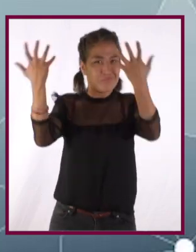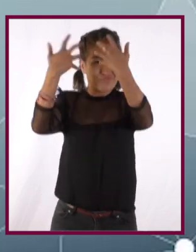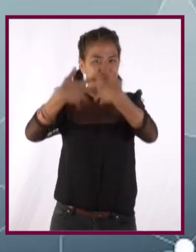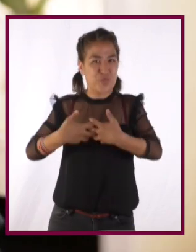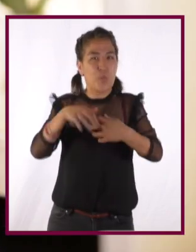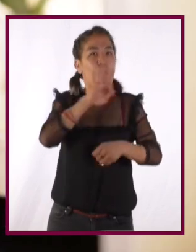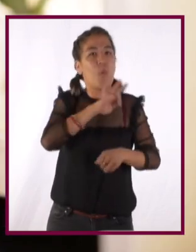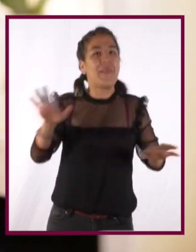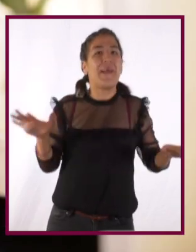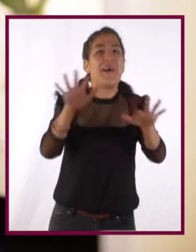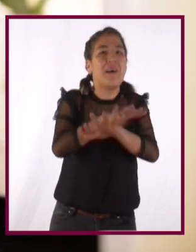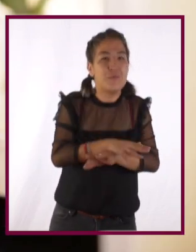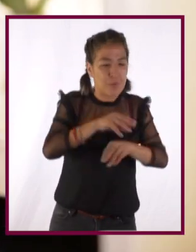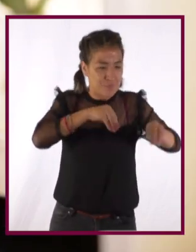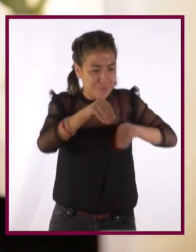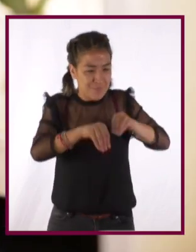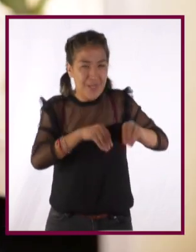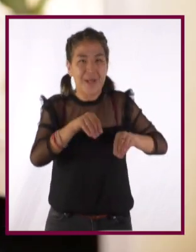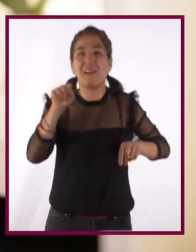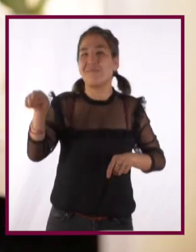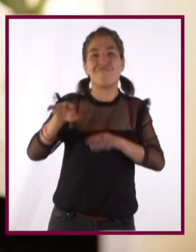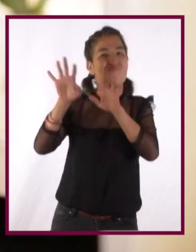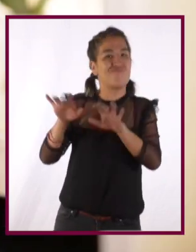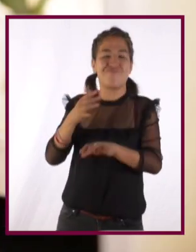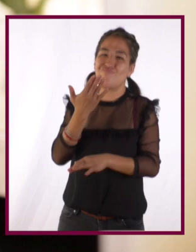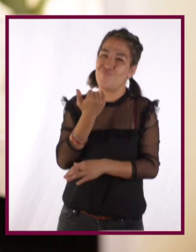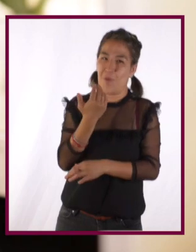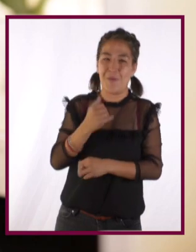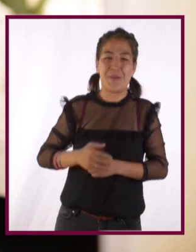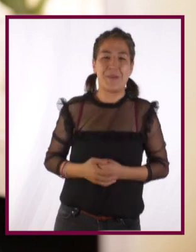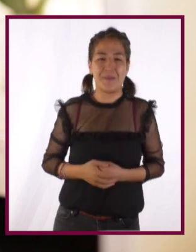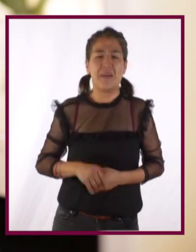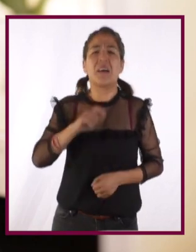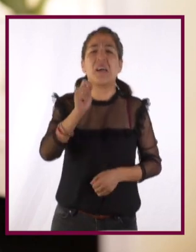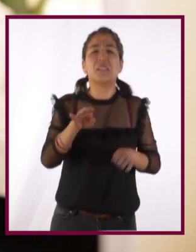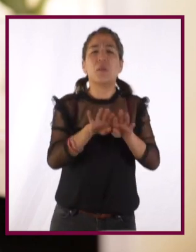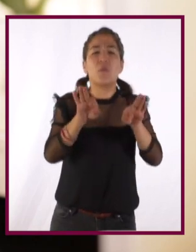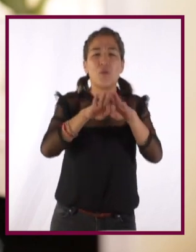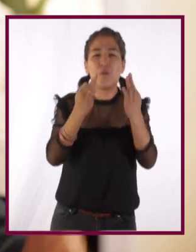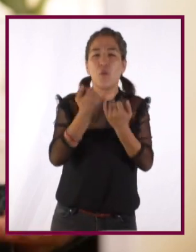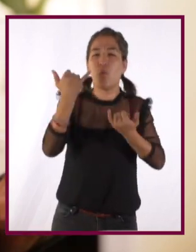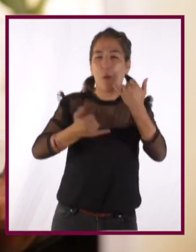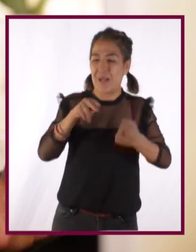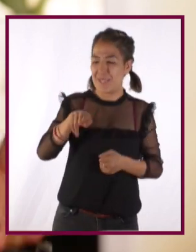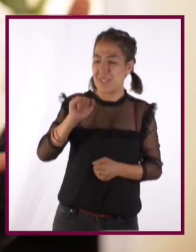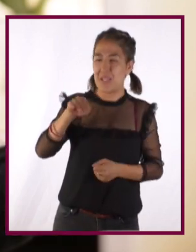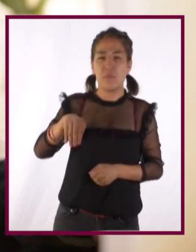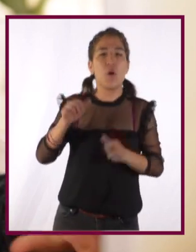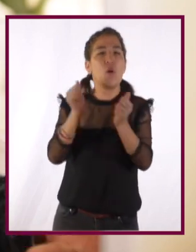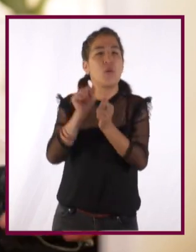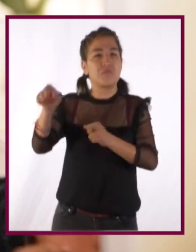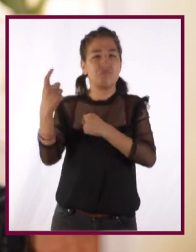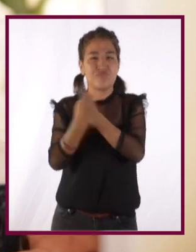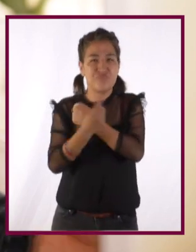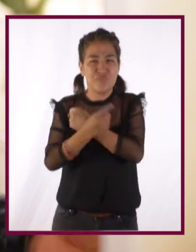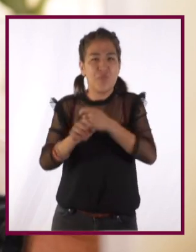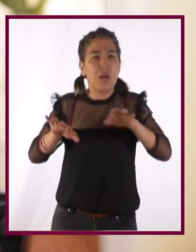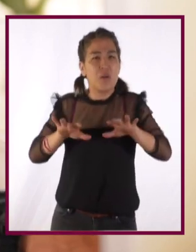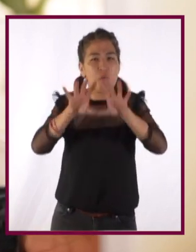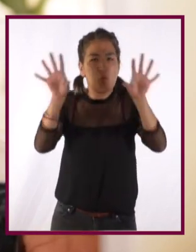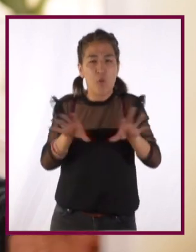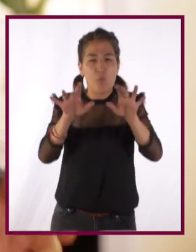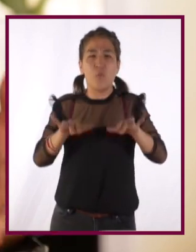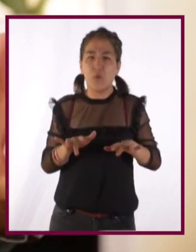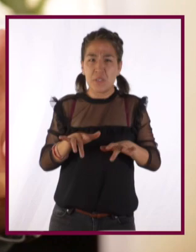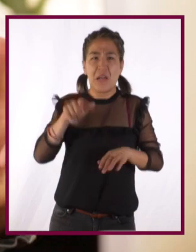punto del juego. Doctora, el que las partidas en un juego de NIM sean implementadas a través de una programación